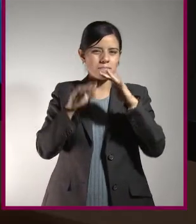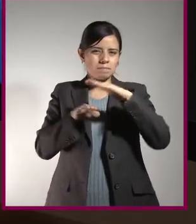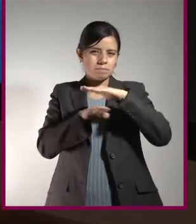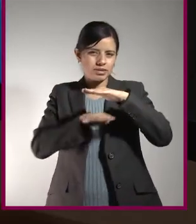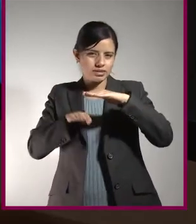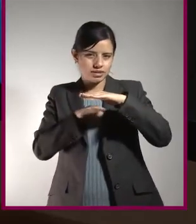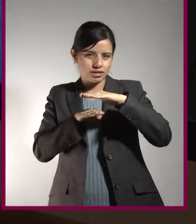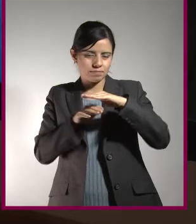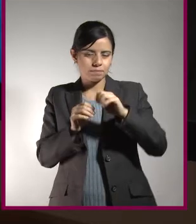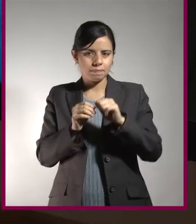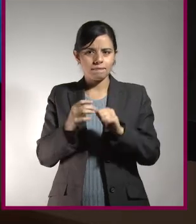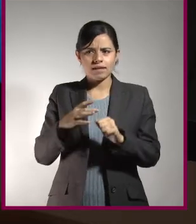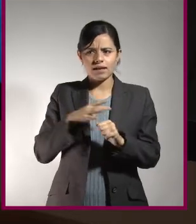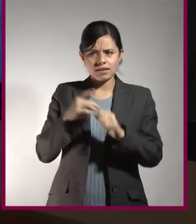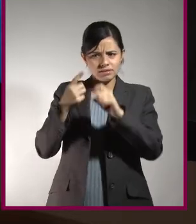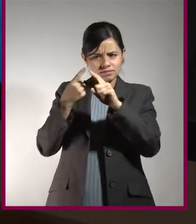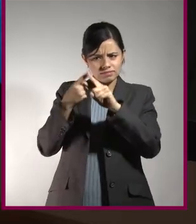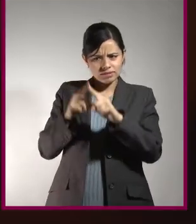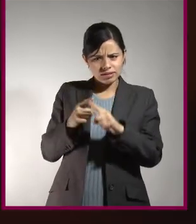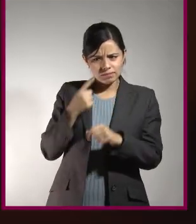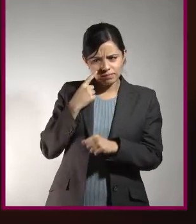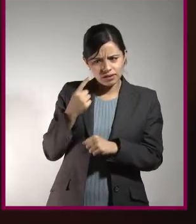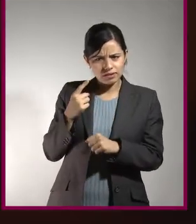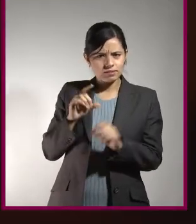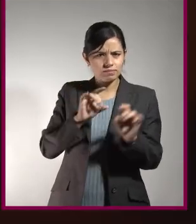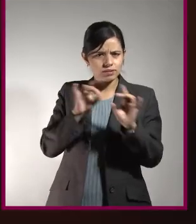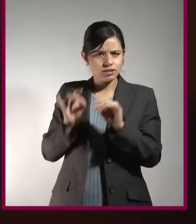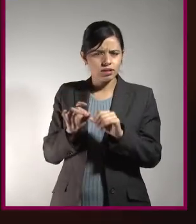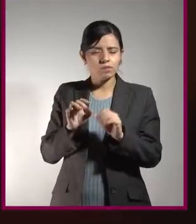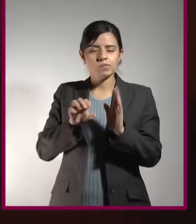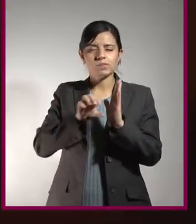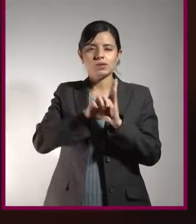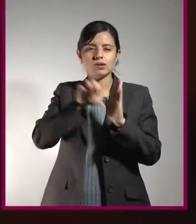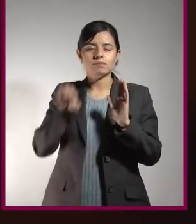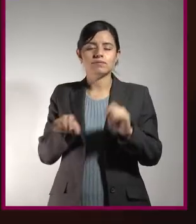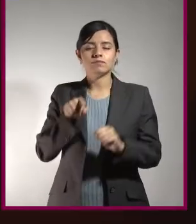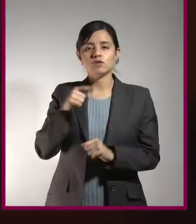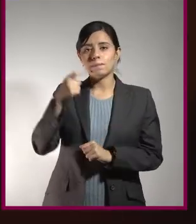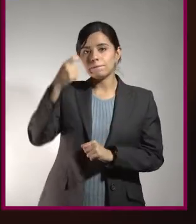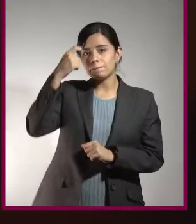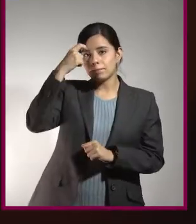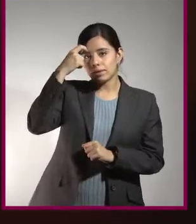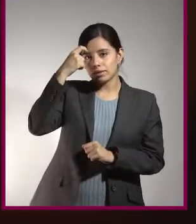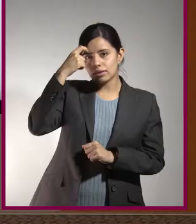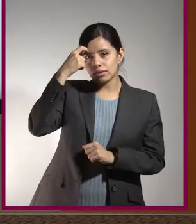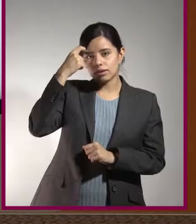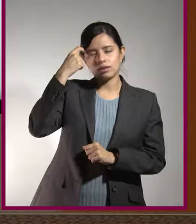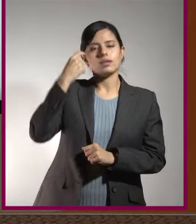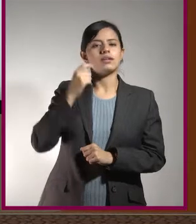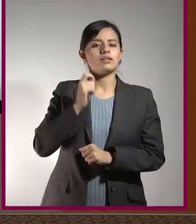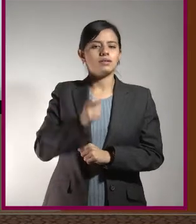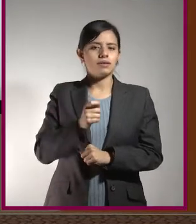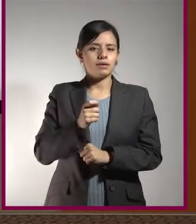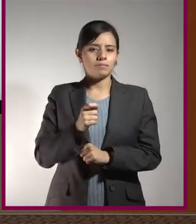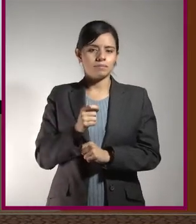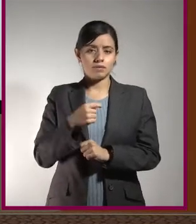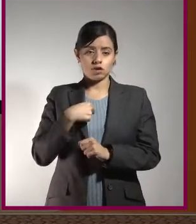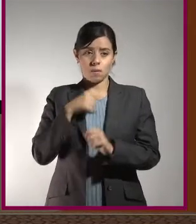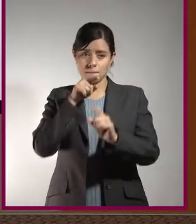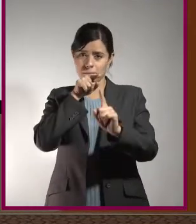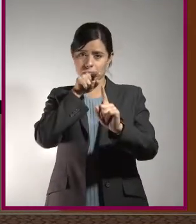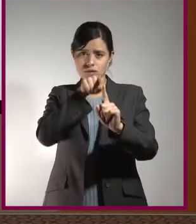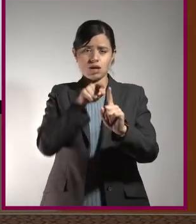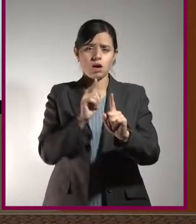básica se activa, ocurren muchos fenómenos. El vagabundeo mental implica un proceso de asociación que no tiene una